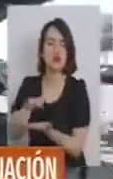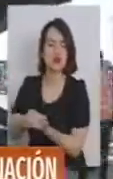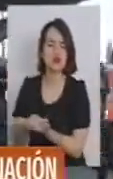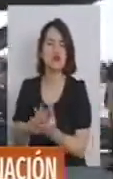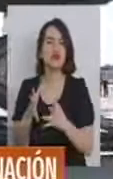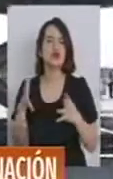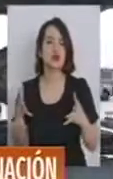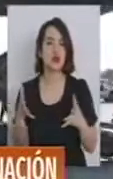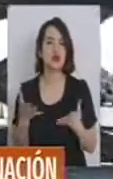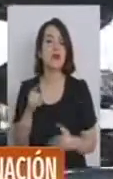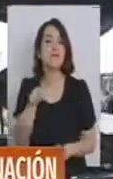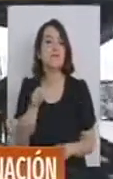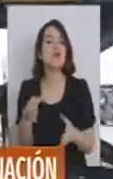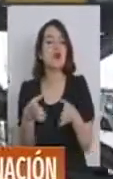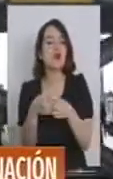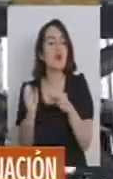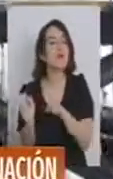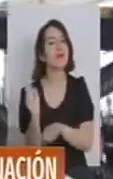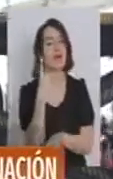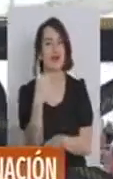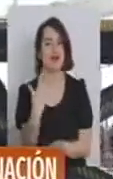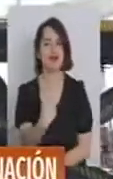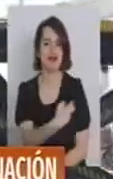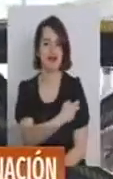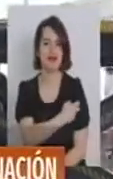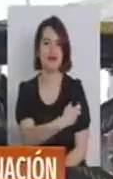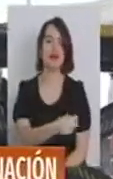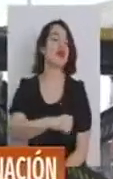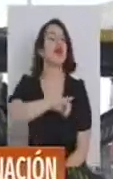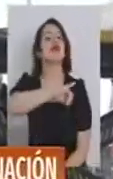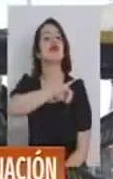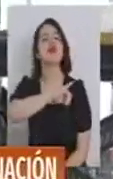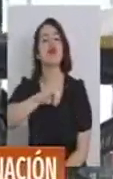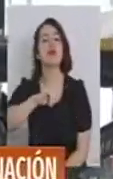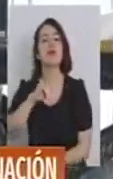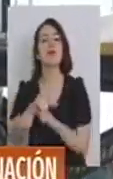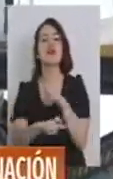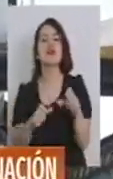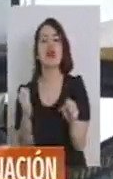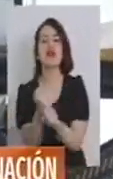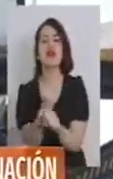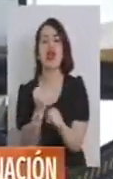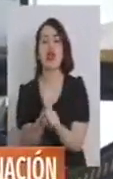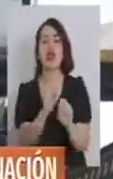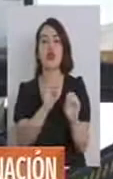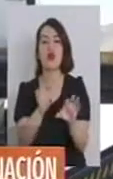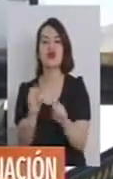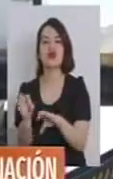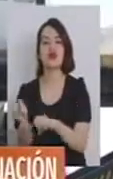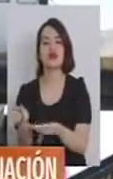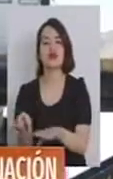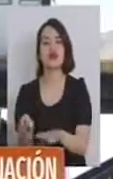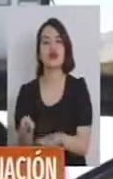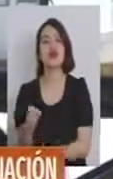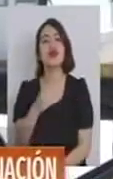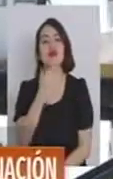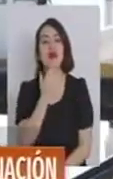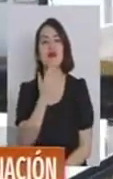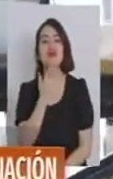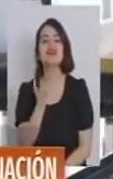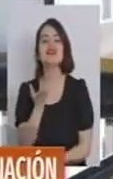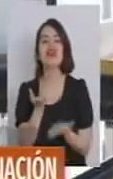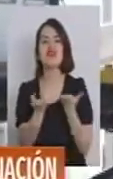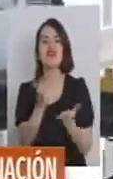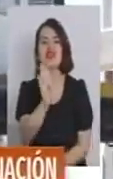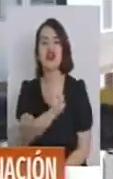puesto primeros en la fila. Vamos a seguir con trabajadores de la educación y con servicios